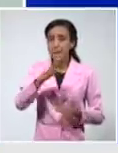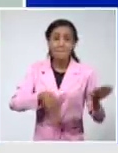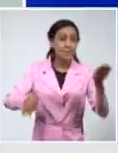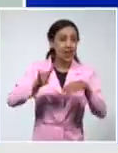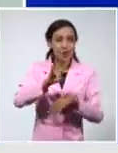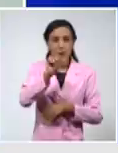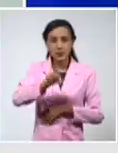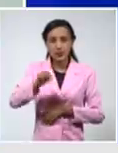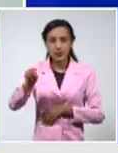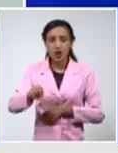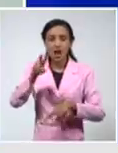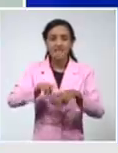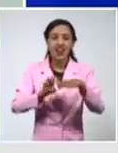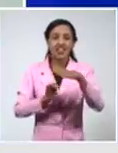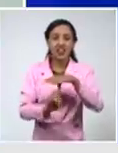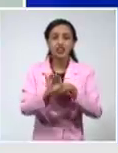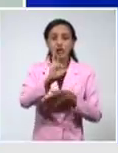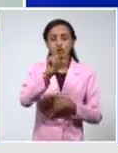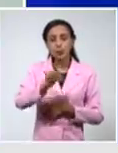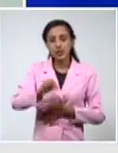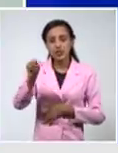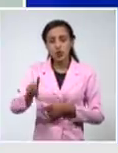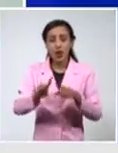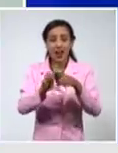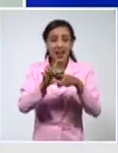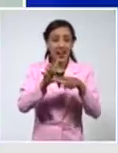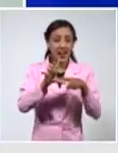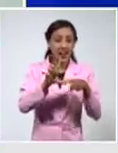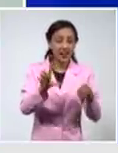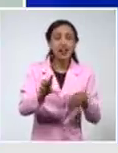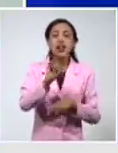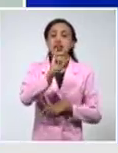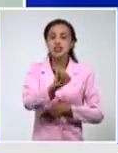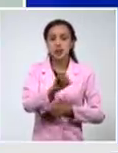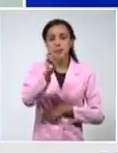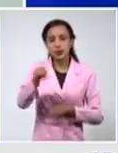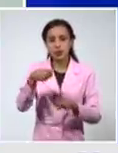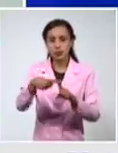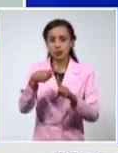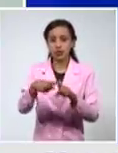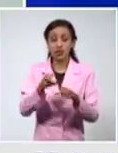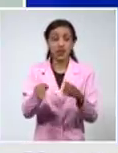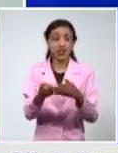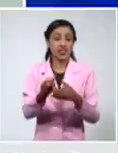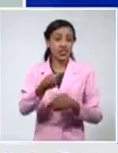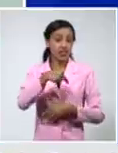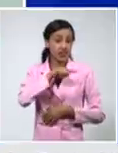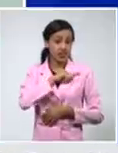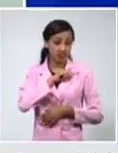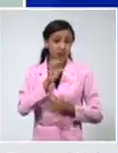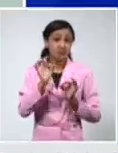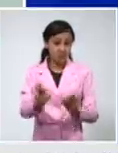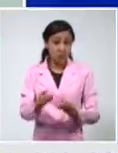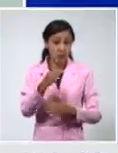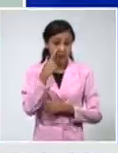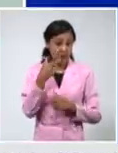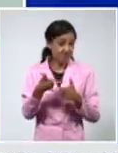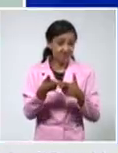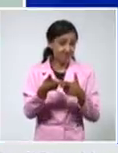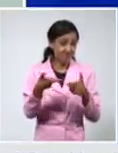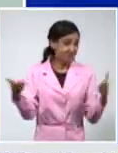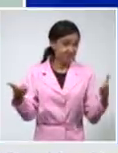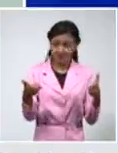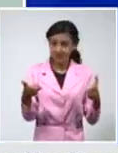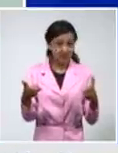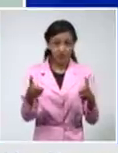Este 8 y Regla 6 casos autóctonos en el día de ayer. Como ven, con una dispersión que abarca